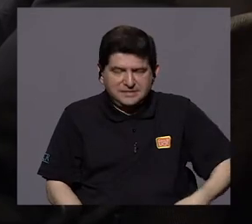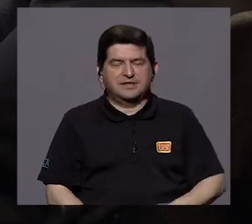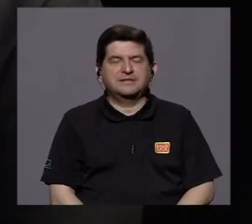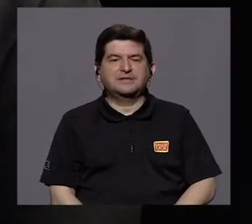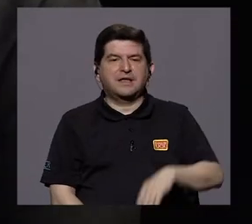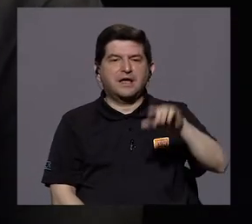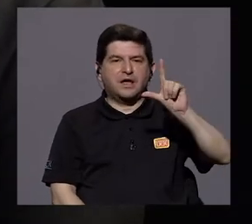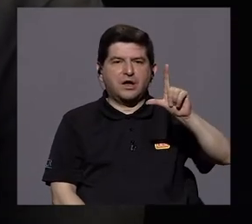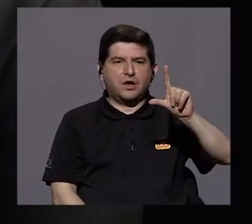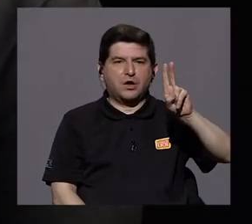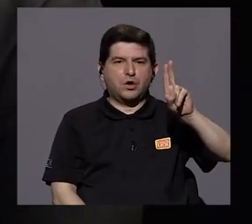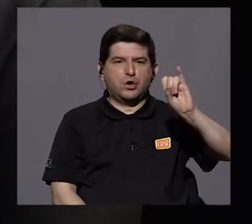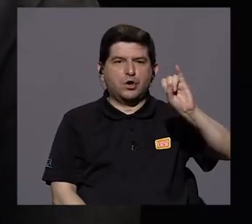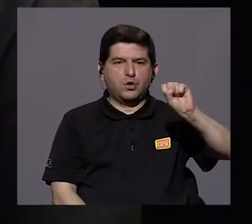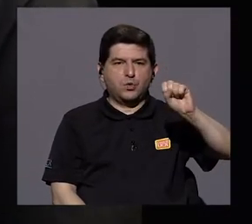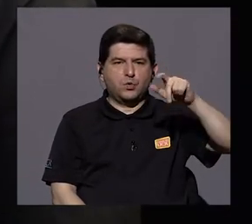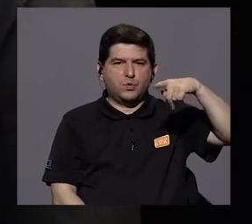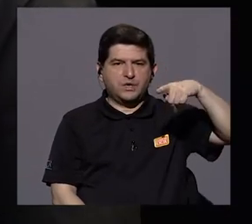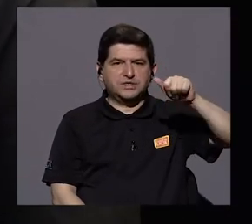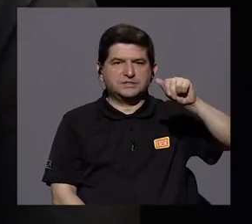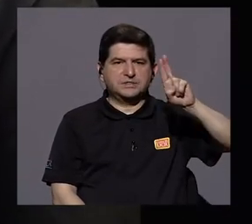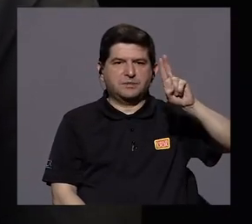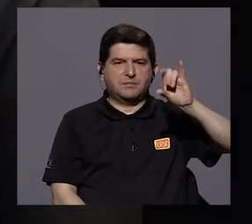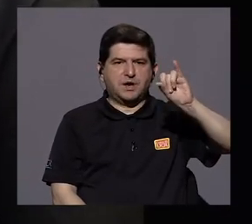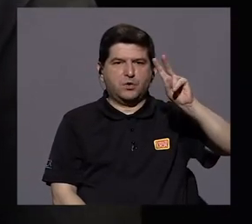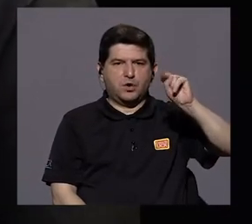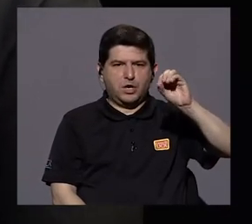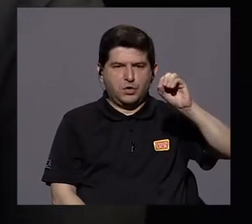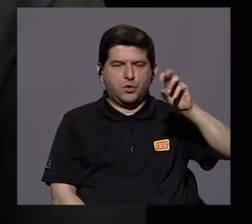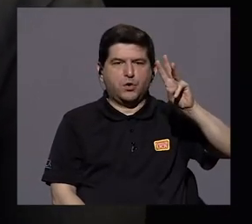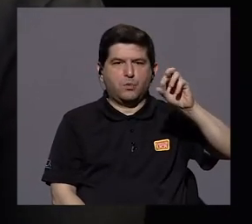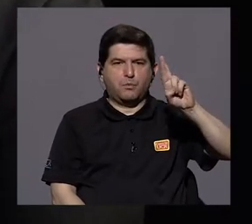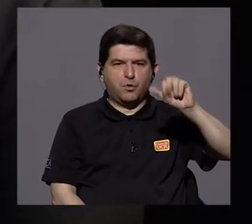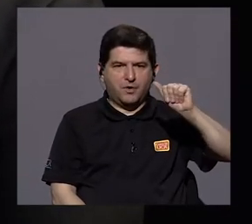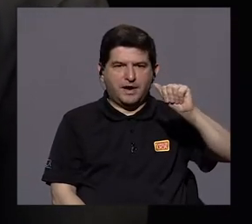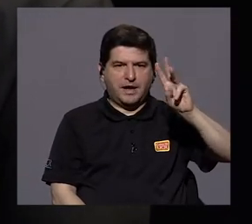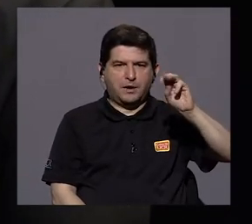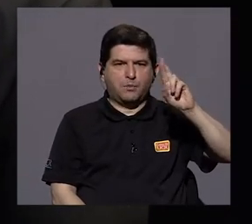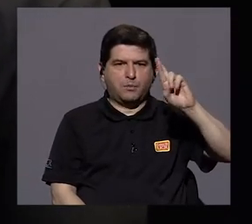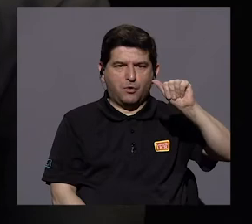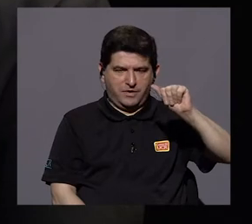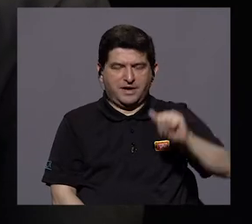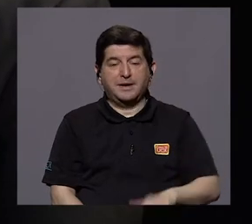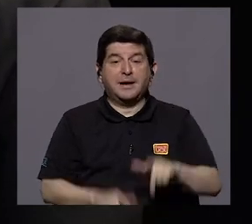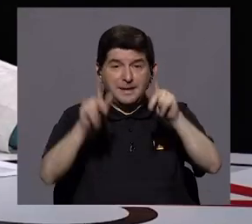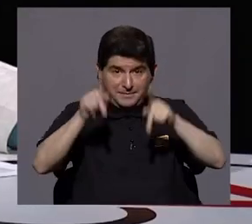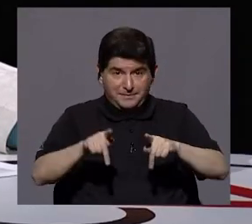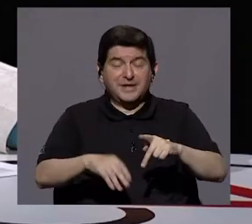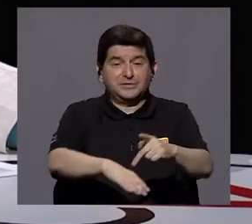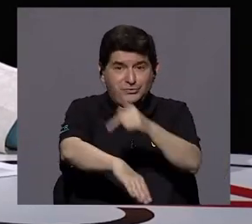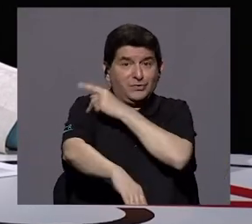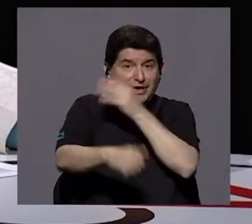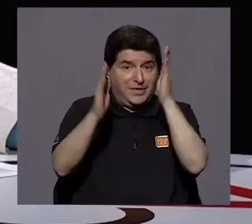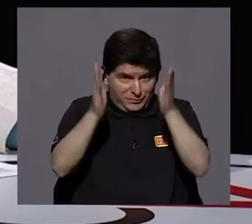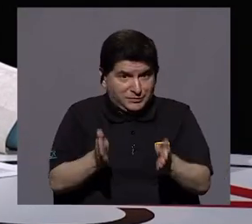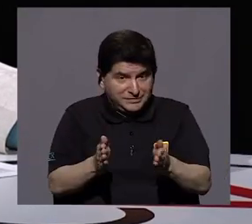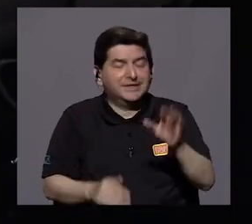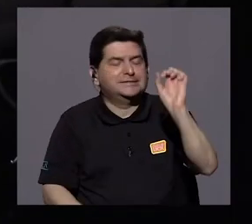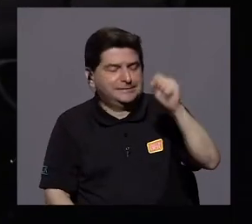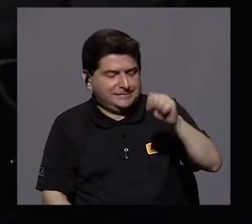Justicia, don Luis Paulino Mora Mora, que desde un inicio creyó en las bondades de este programa. Puriscaleño.